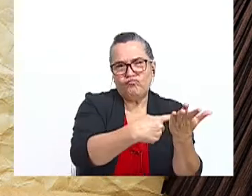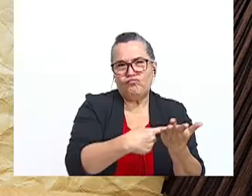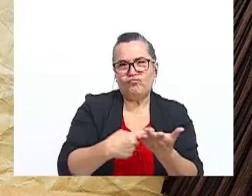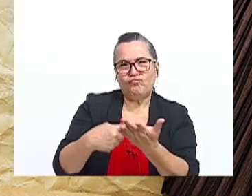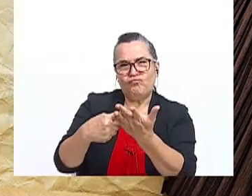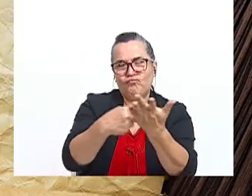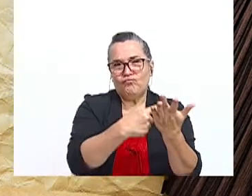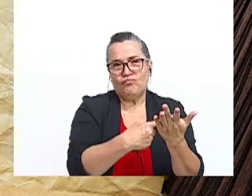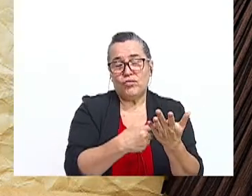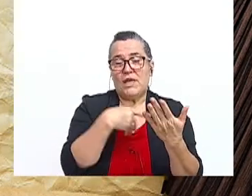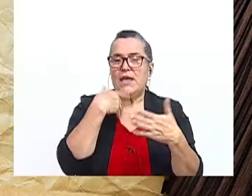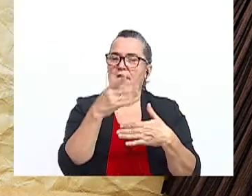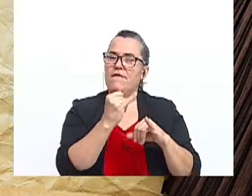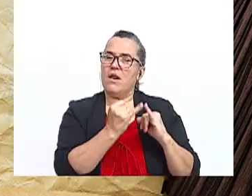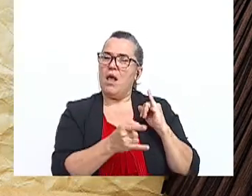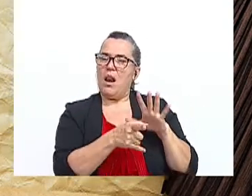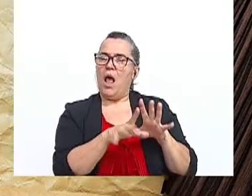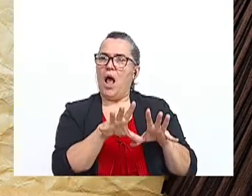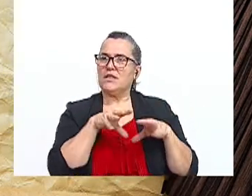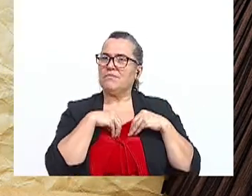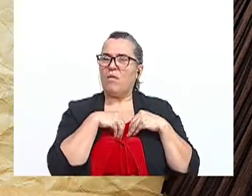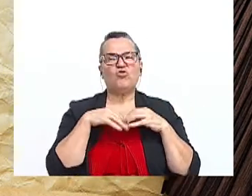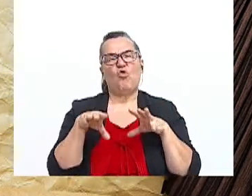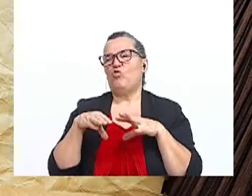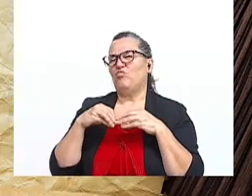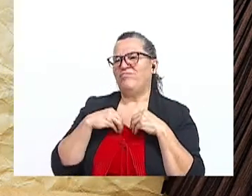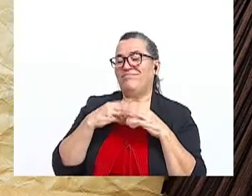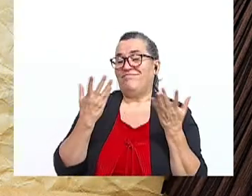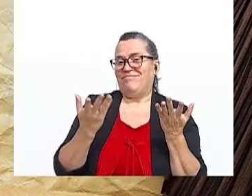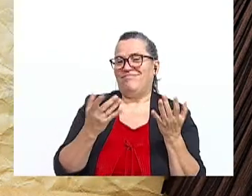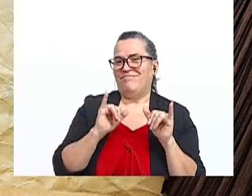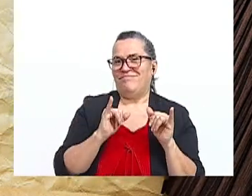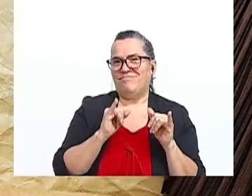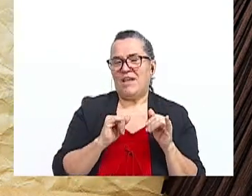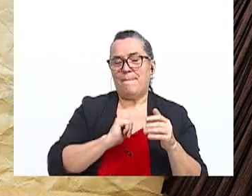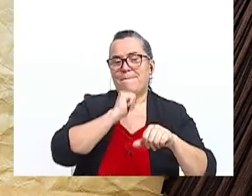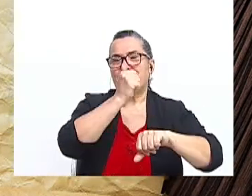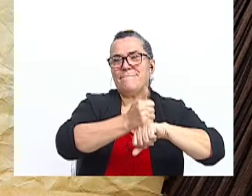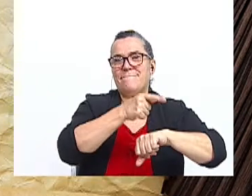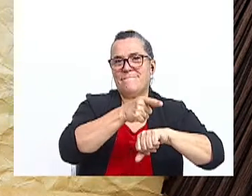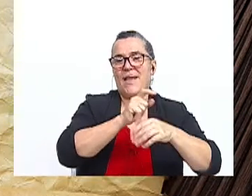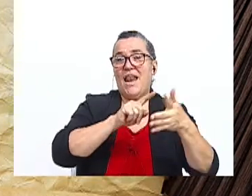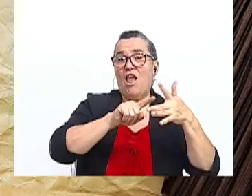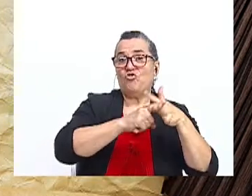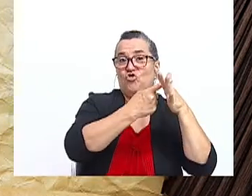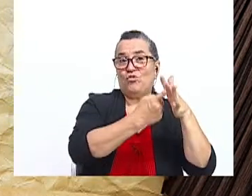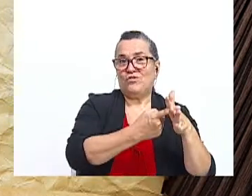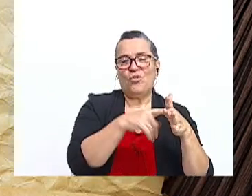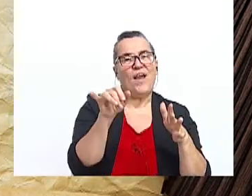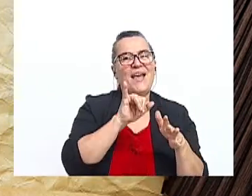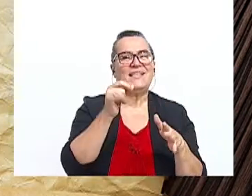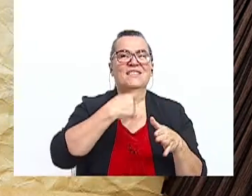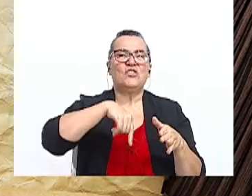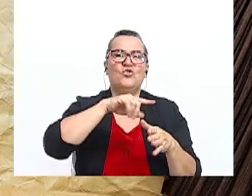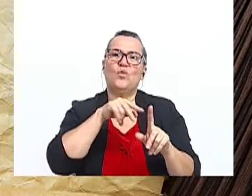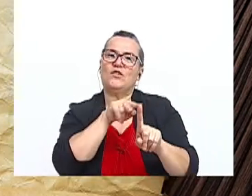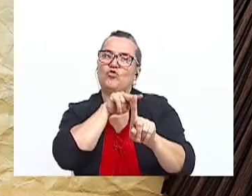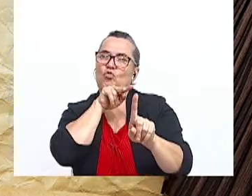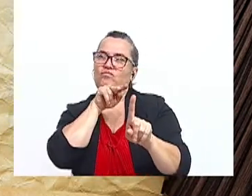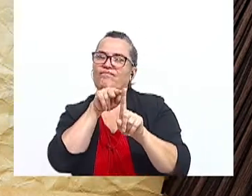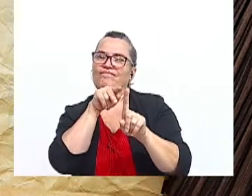final aceptar esa tesis planteada en la introducción. Y ese va a ser como nuestro punto